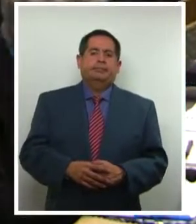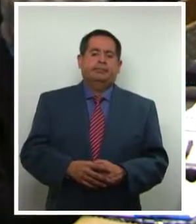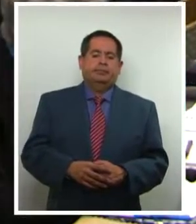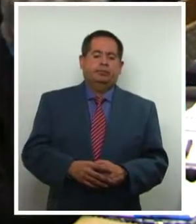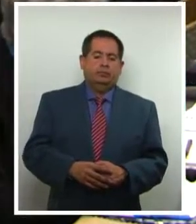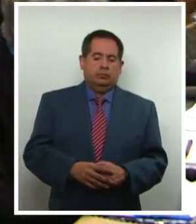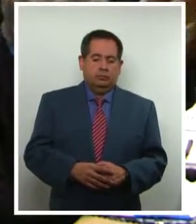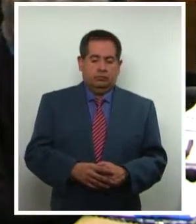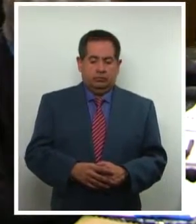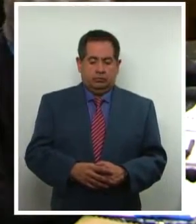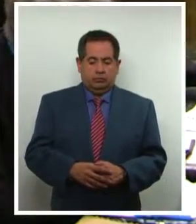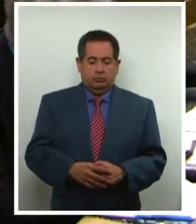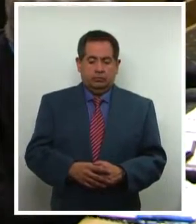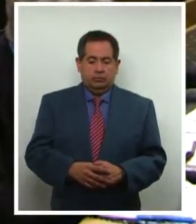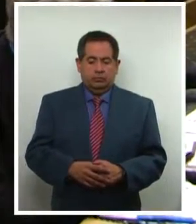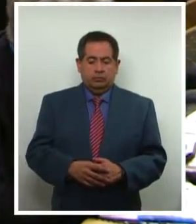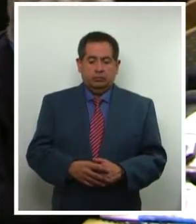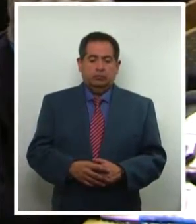Pues sí, pero pues...